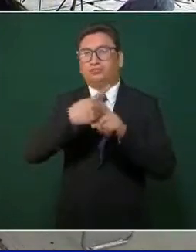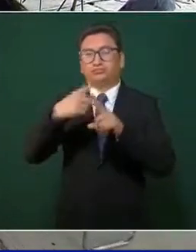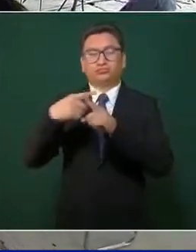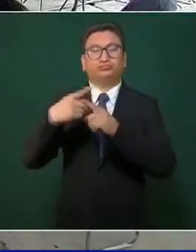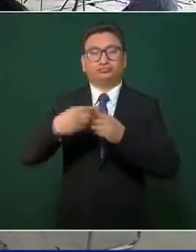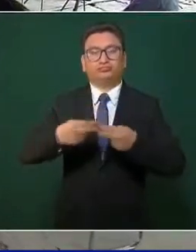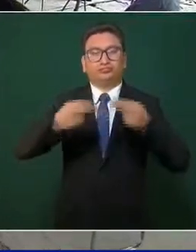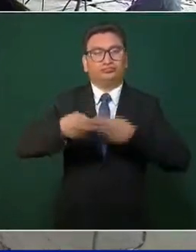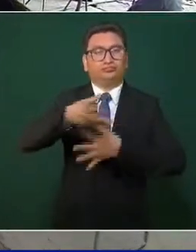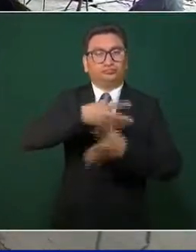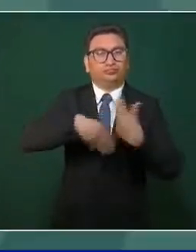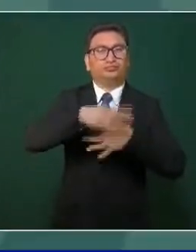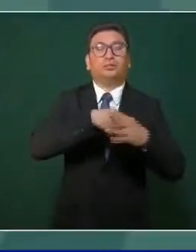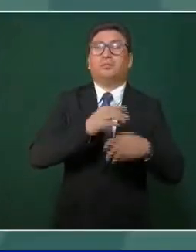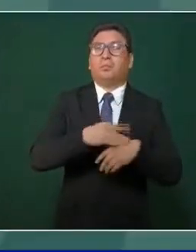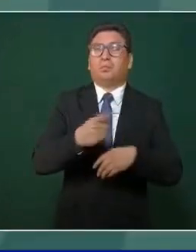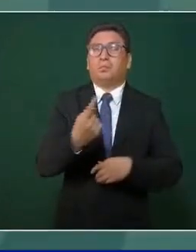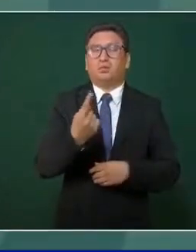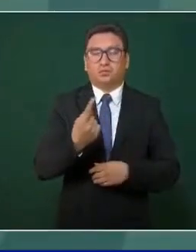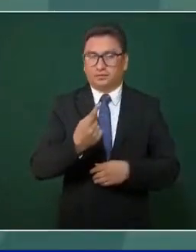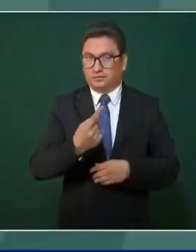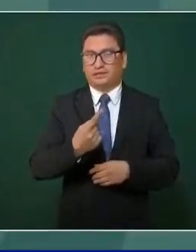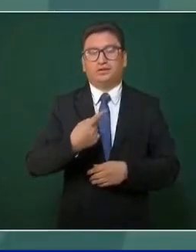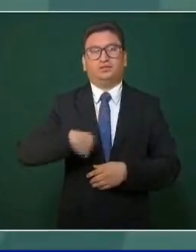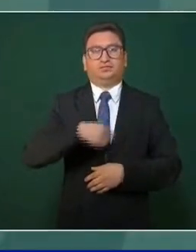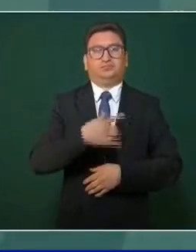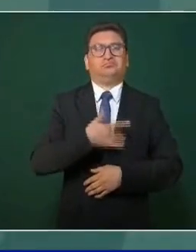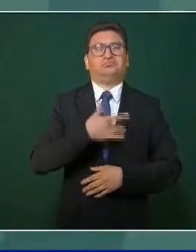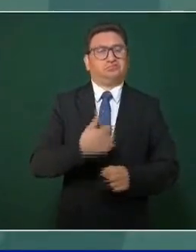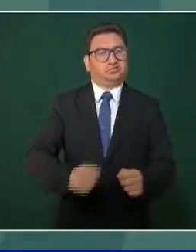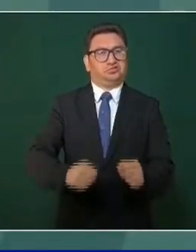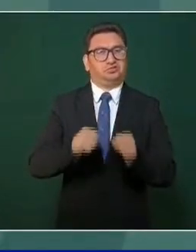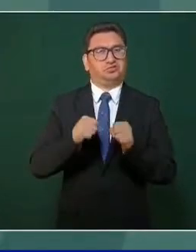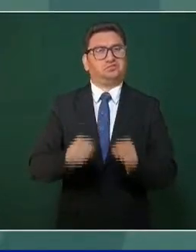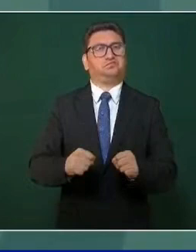¿Por qué? Porque nos asegura